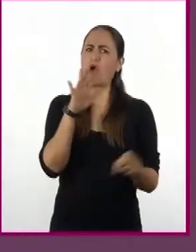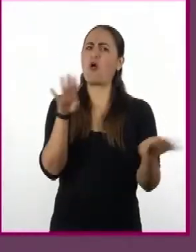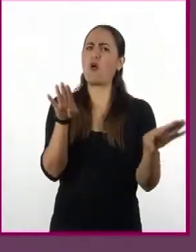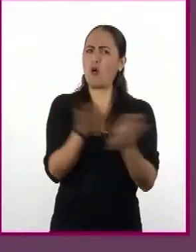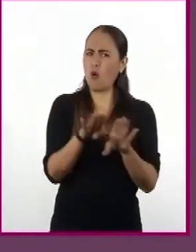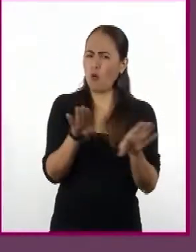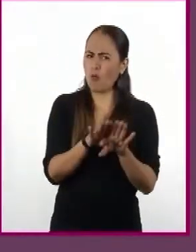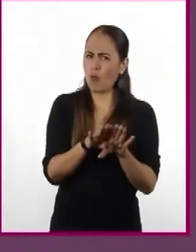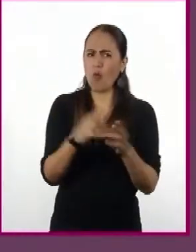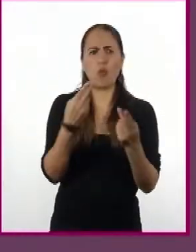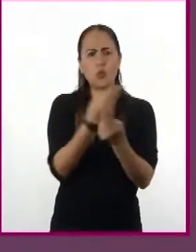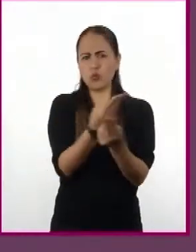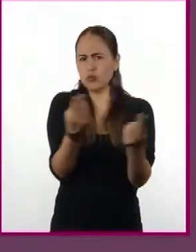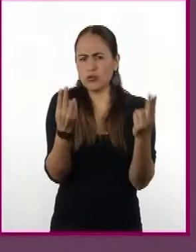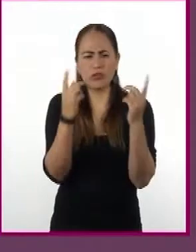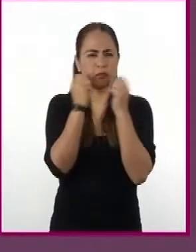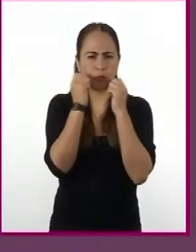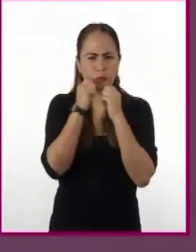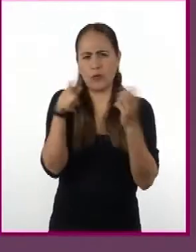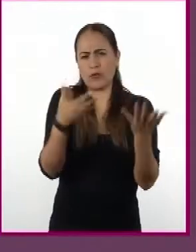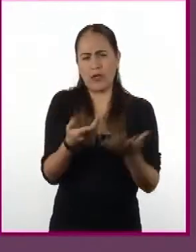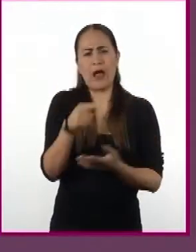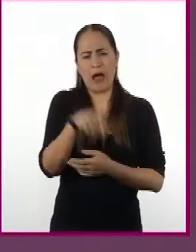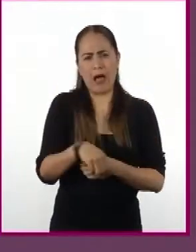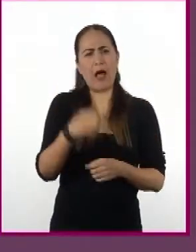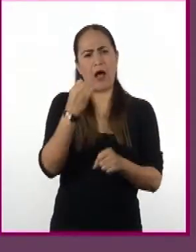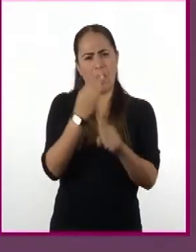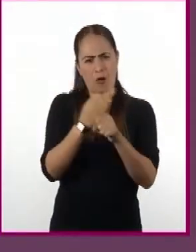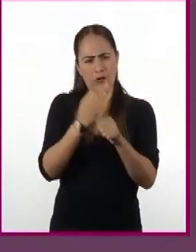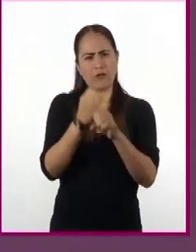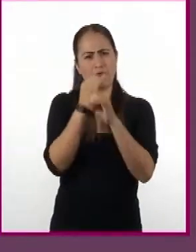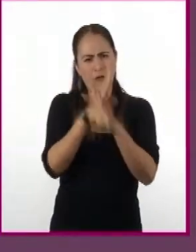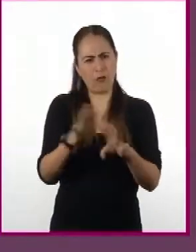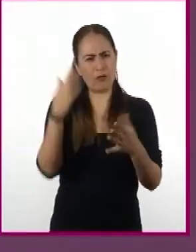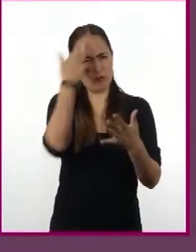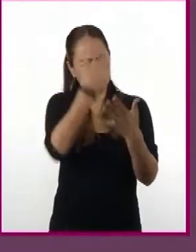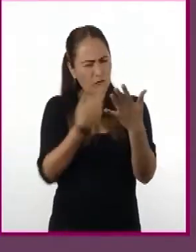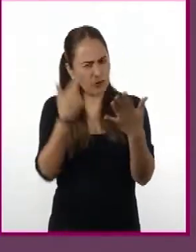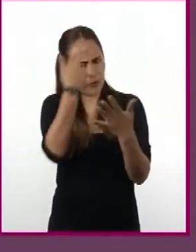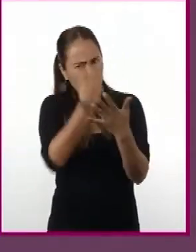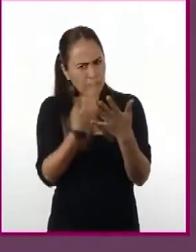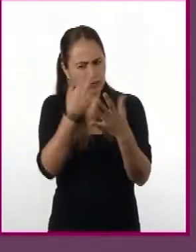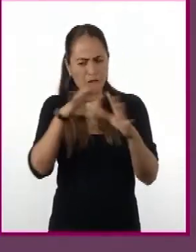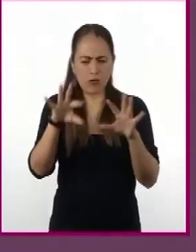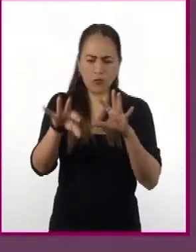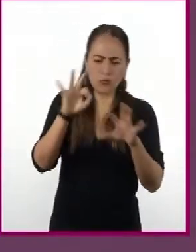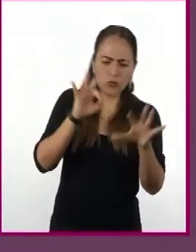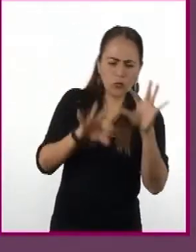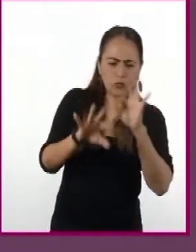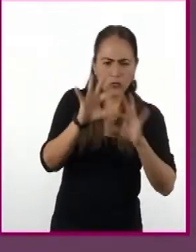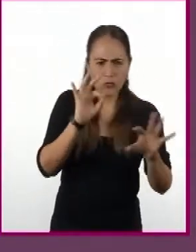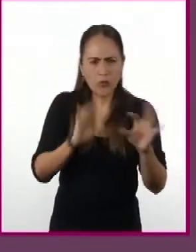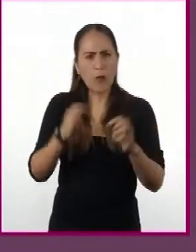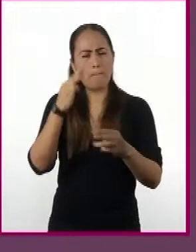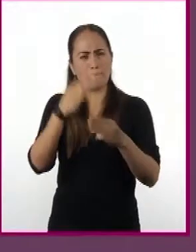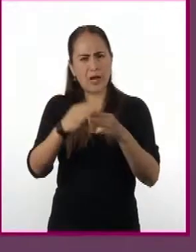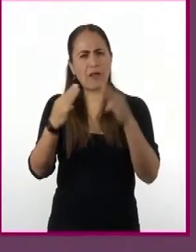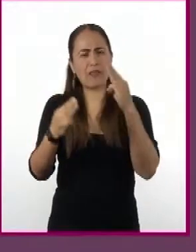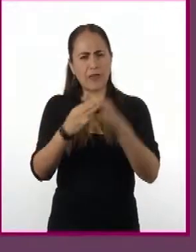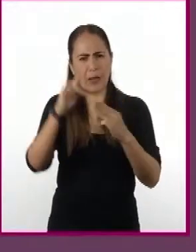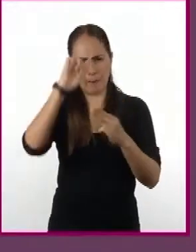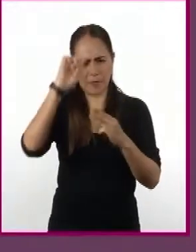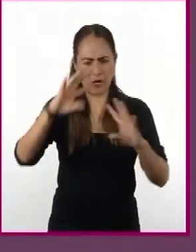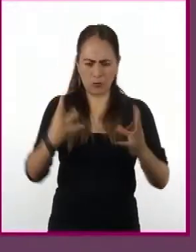se encuentren, revisaremos información sobre la manera de recopilar y seleccionar materiales para una